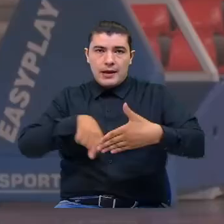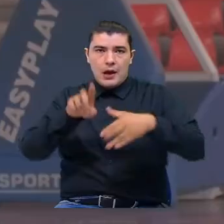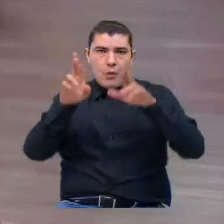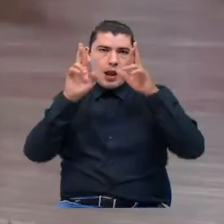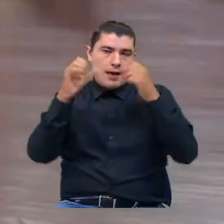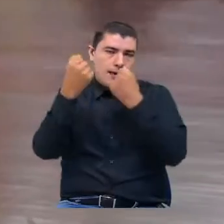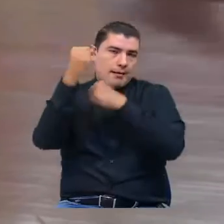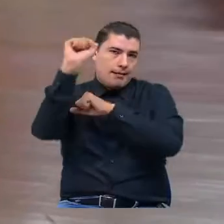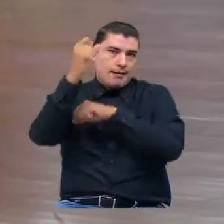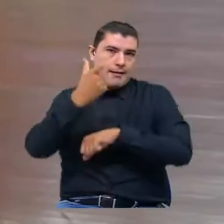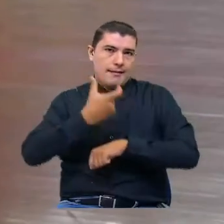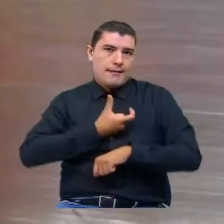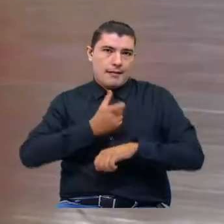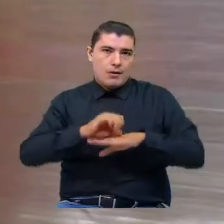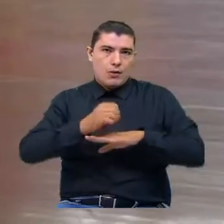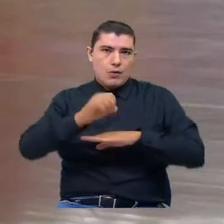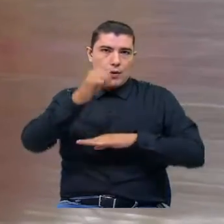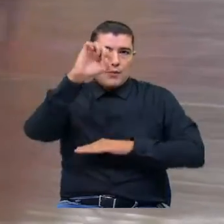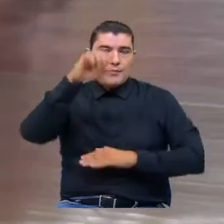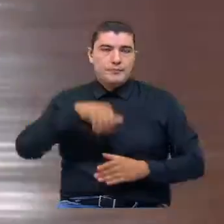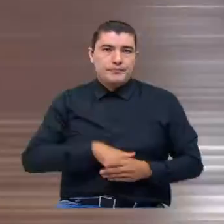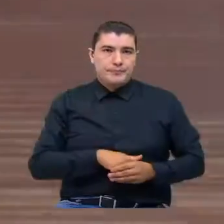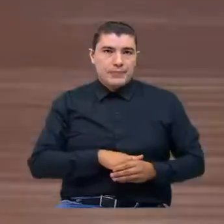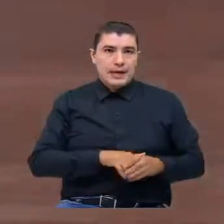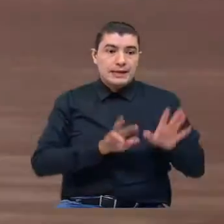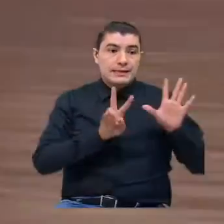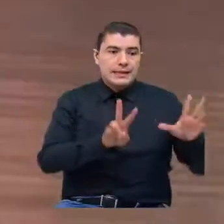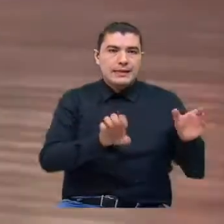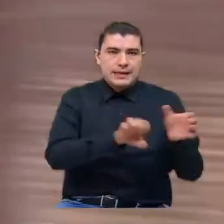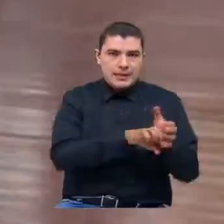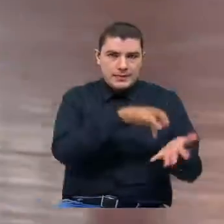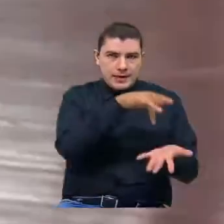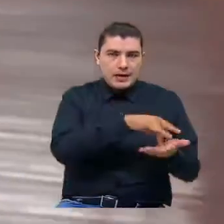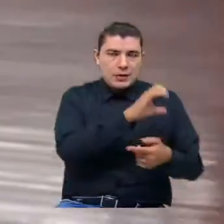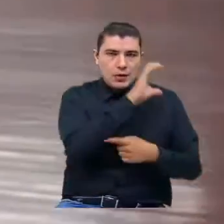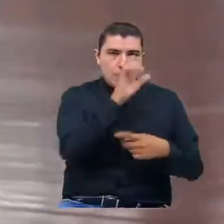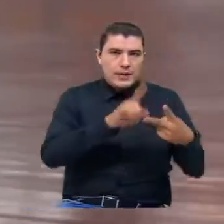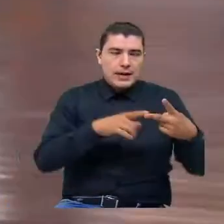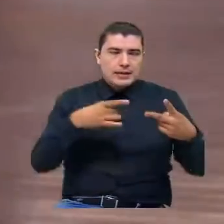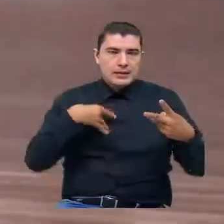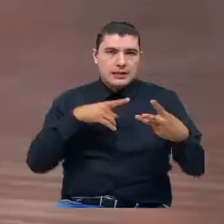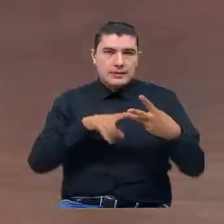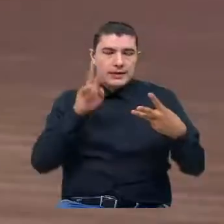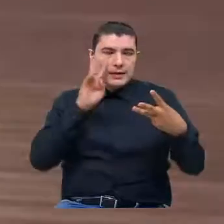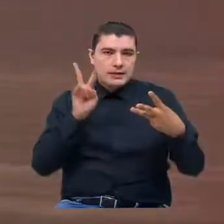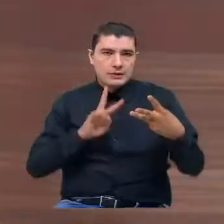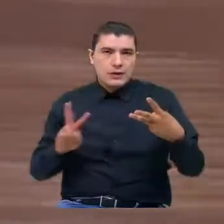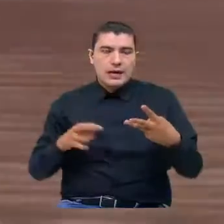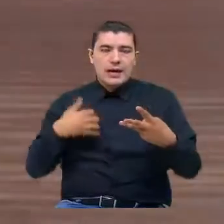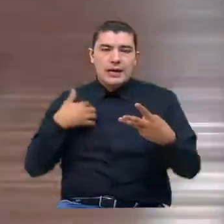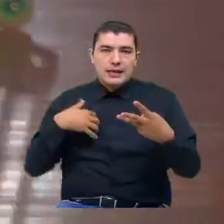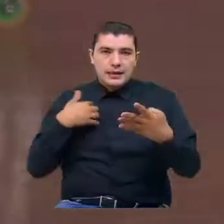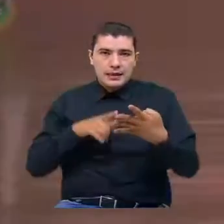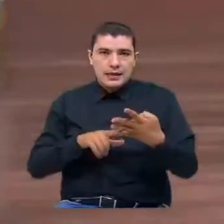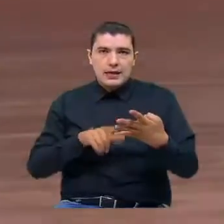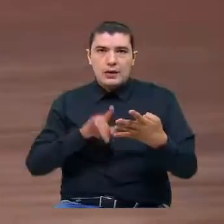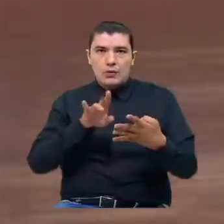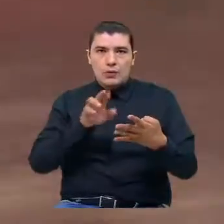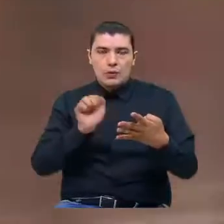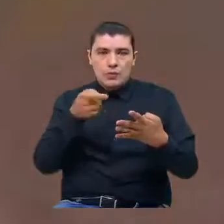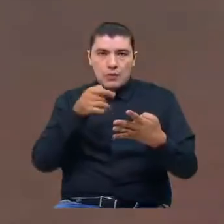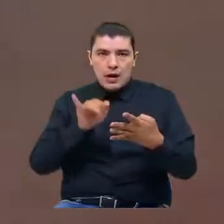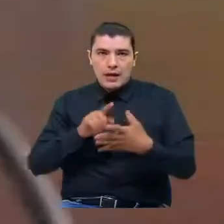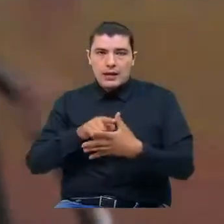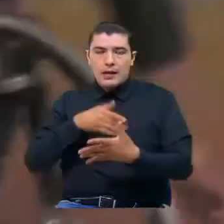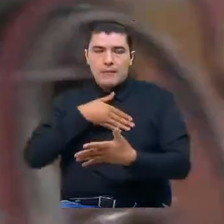de oro. El Suramericano lo disputarán 7 equipos, Colombia, Chile, Venezuela, Brasil, Argentina, Uruguay y Bolivia, y otorgará 3